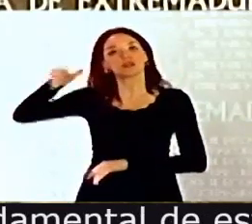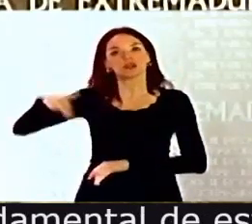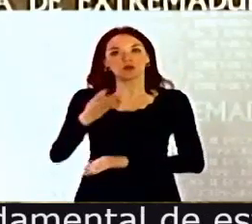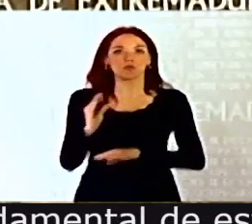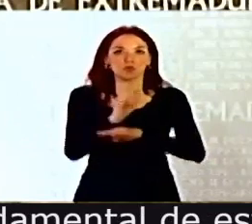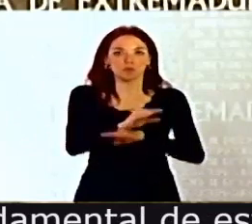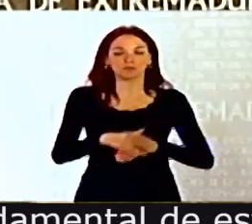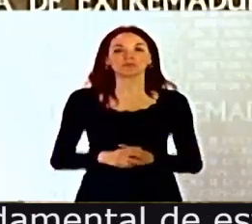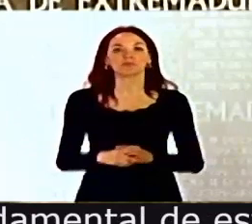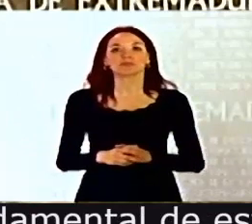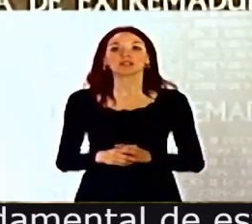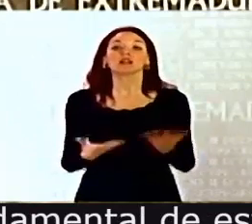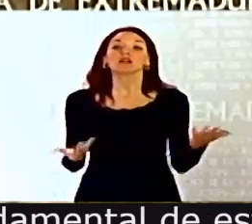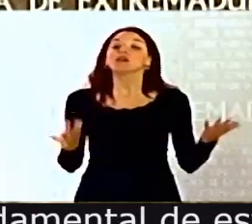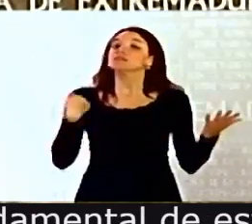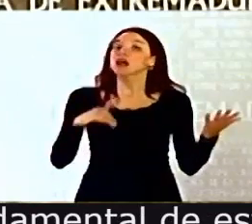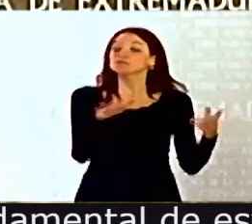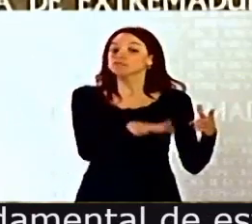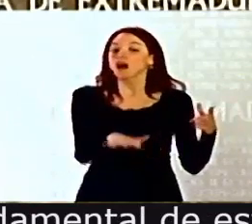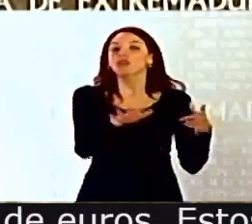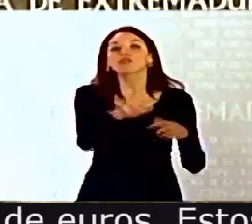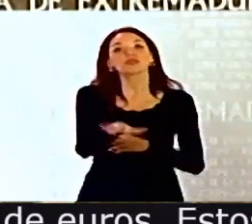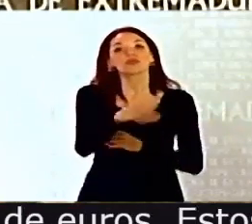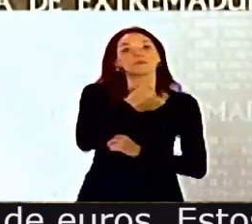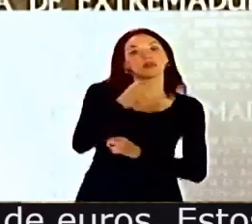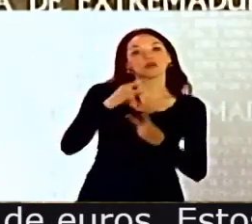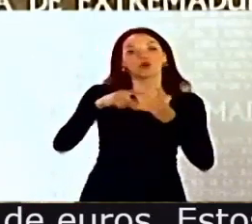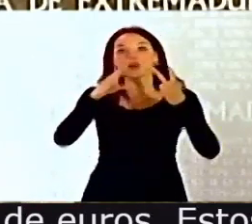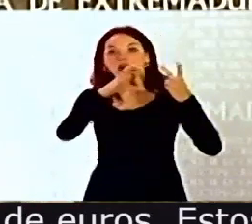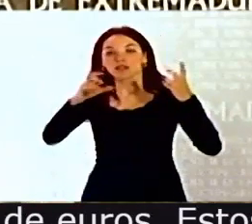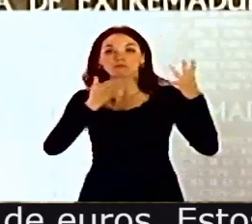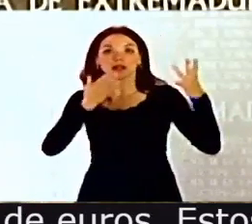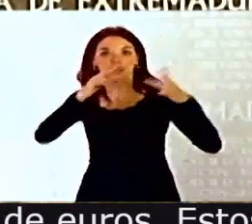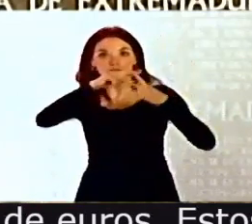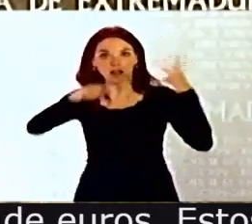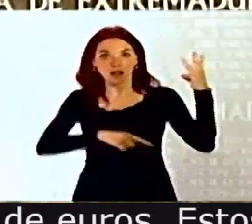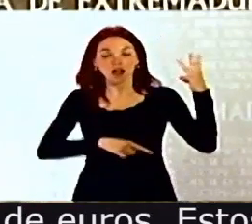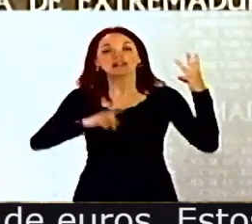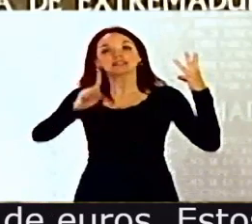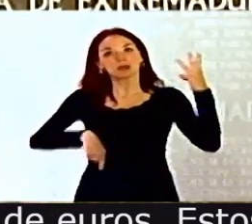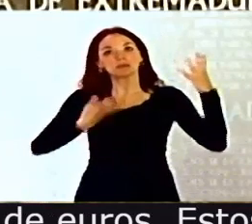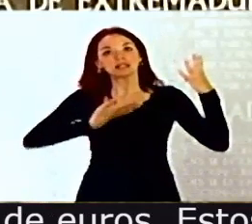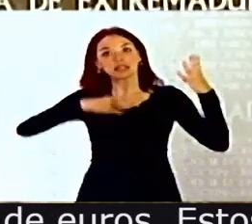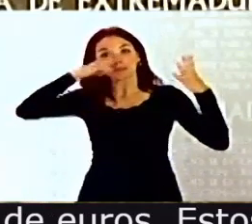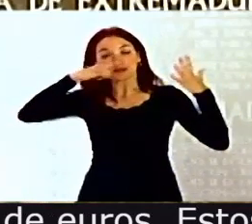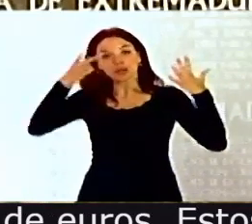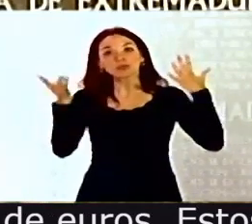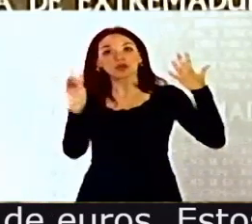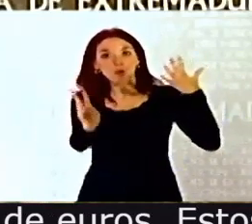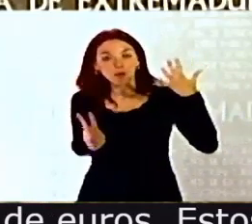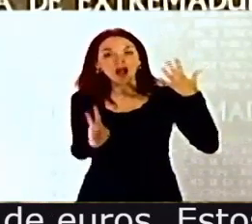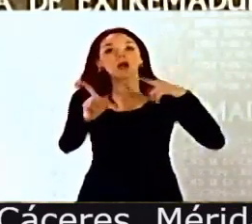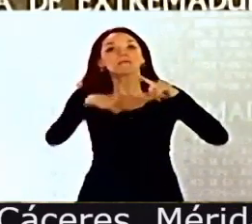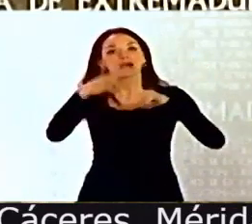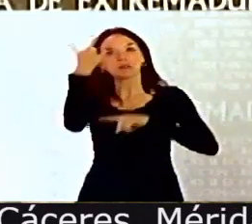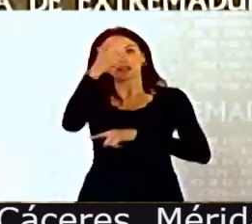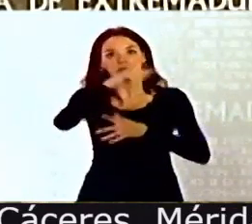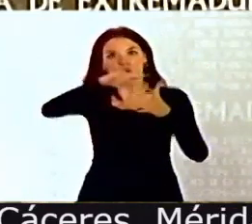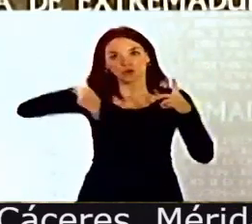euros. Estos barrios se encuentran en las ciudades de Badajoz, Cáceres, Mérida, Plasencia, Don Benito, Villanueva de la Serena y